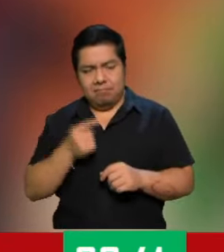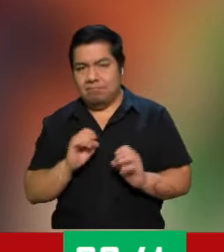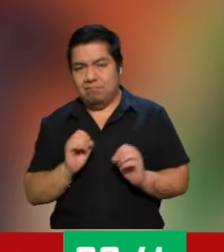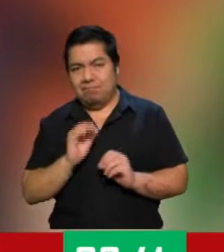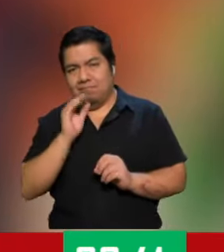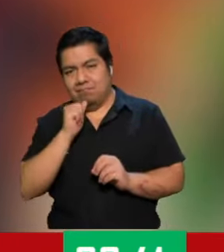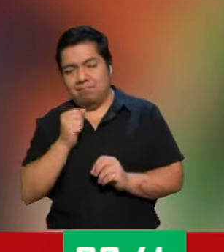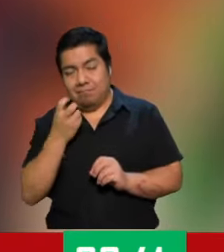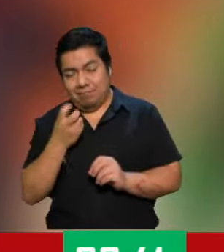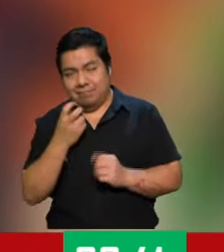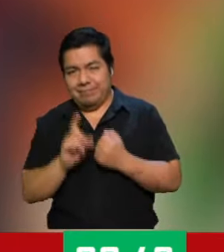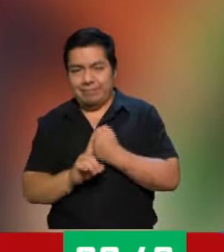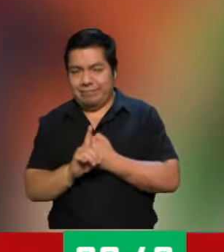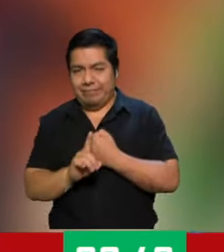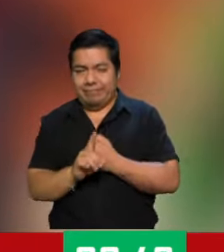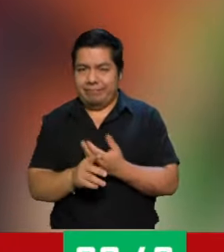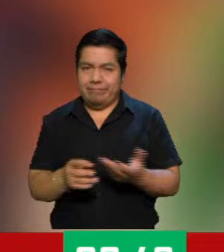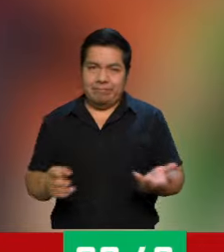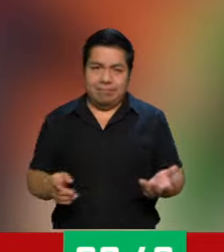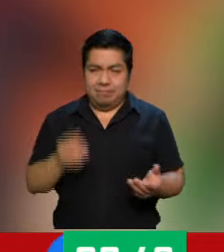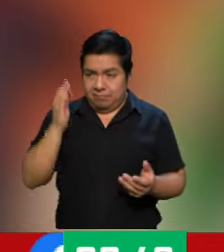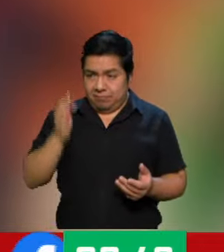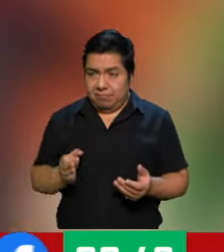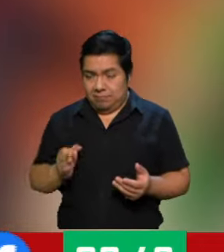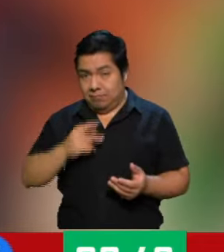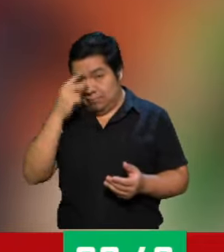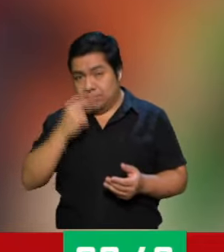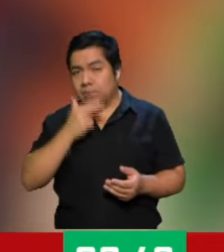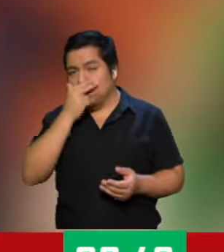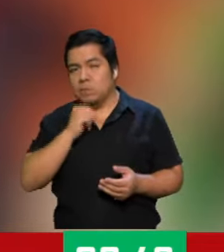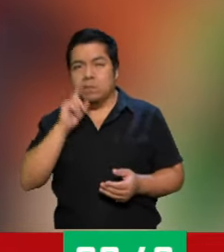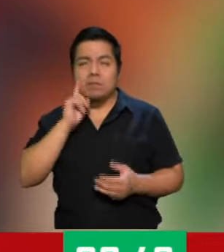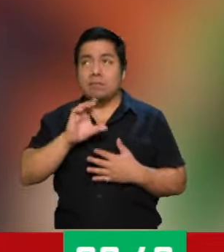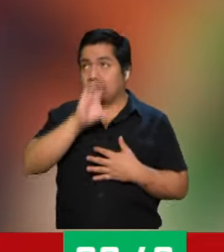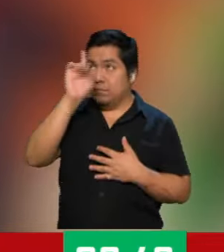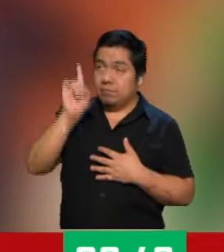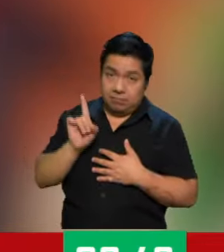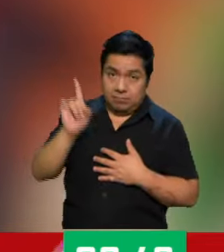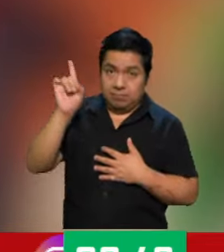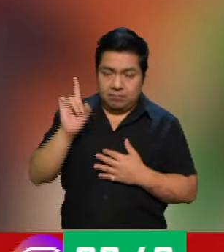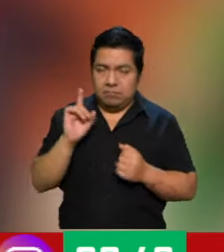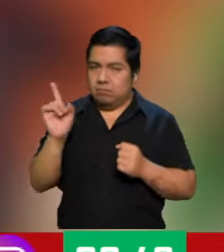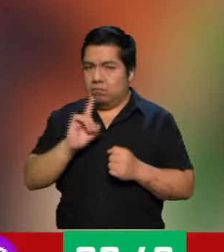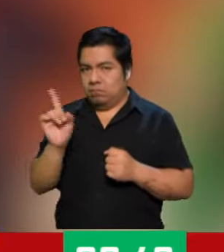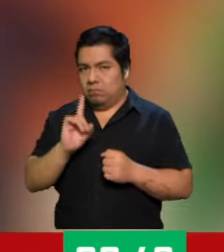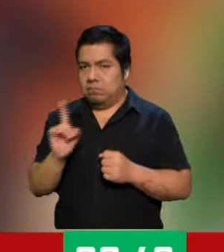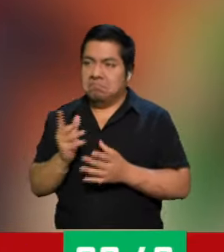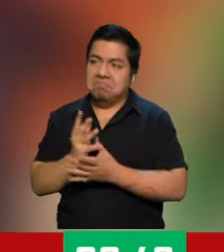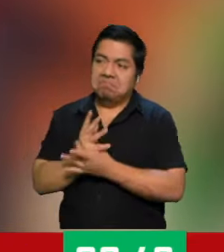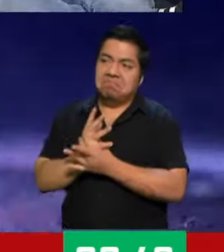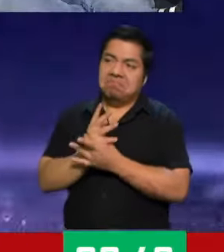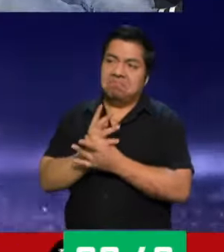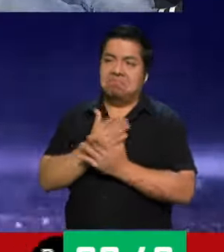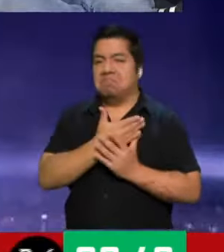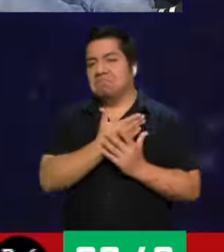eso es la cosa. No estoy a favor de que los mexicanos vayan al espacio simplemente porque ella diga la